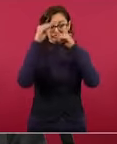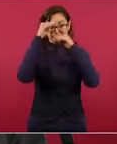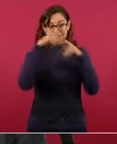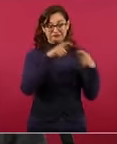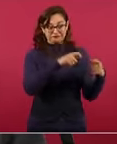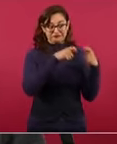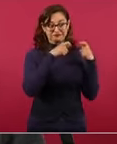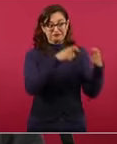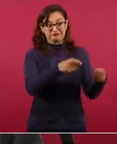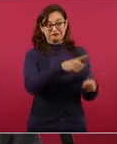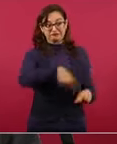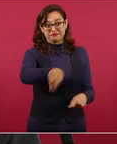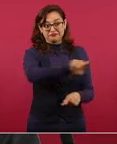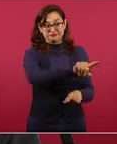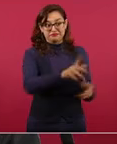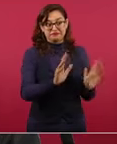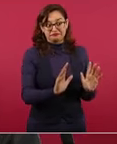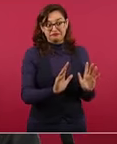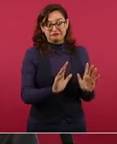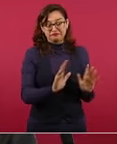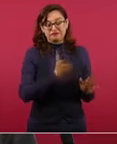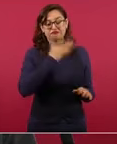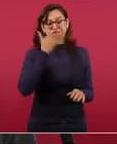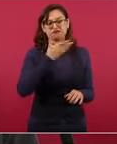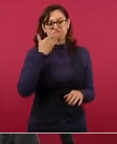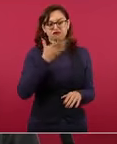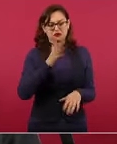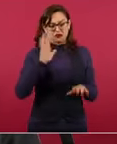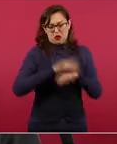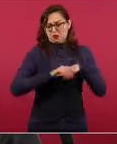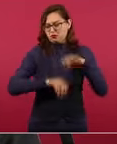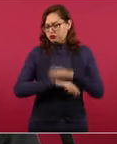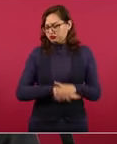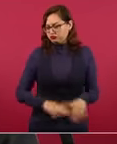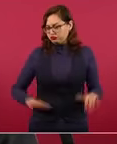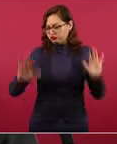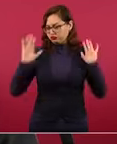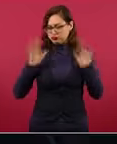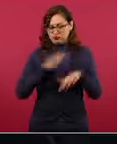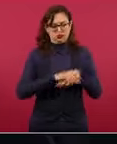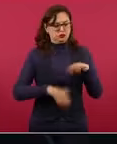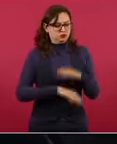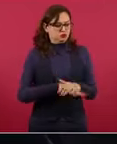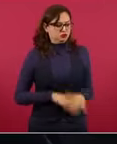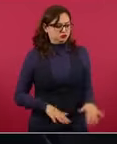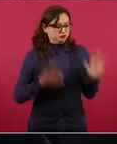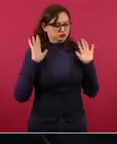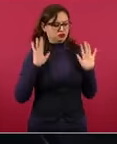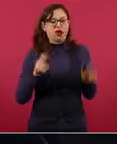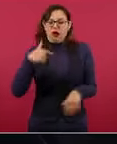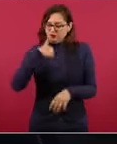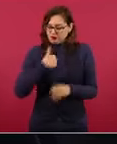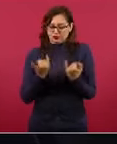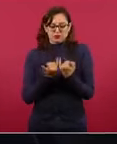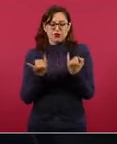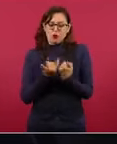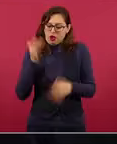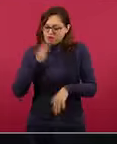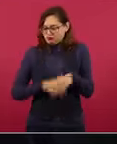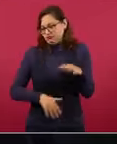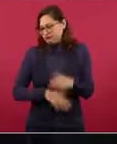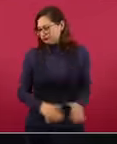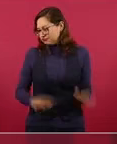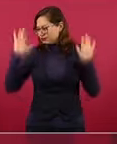y yo por qué así es ahí yo porque hubo a mí porque yo porque yo y yo porque